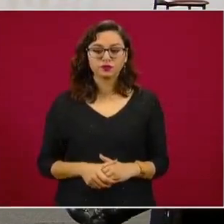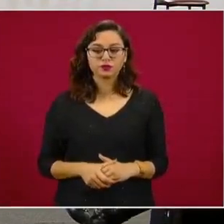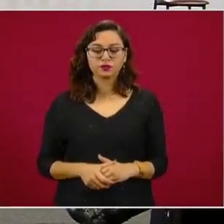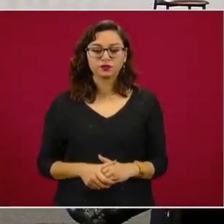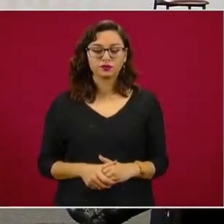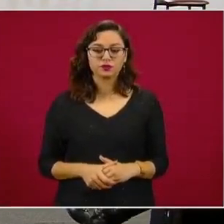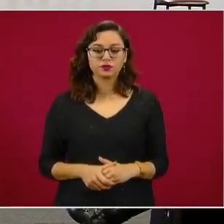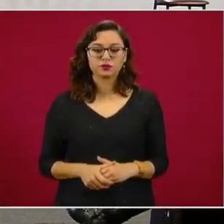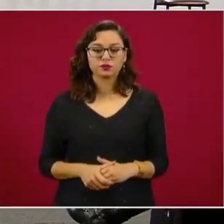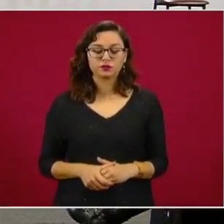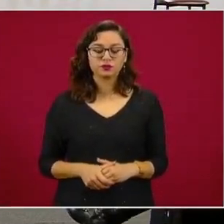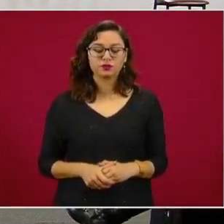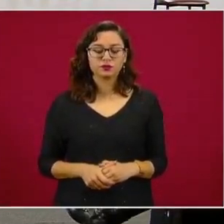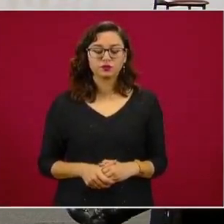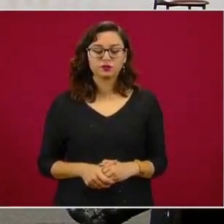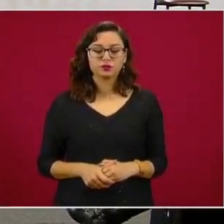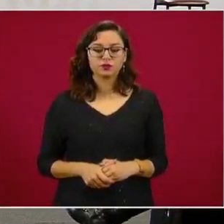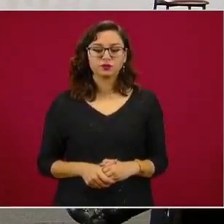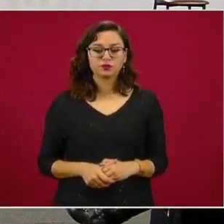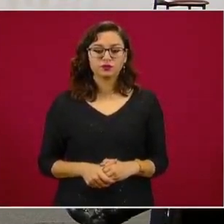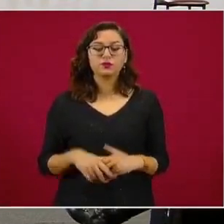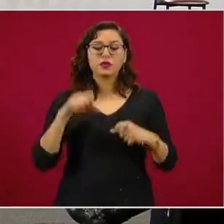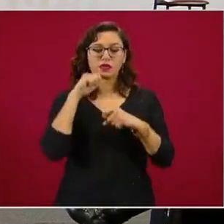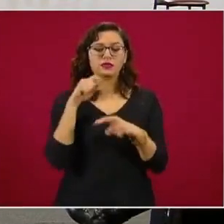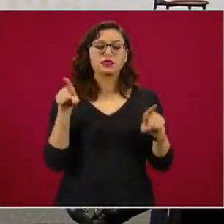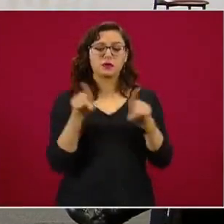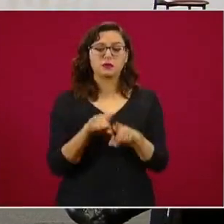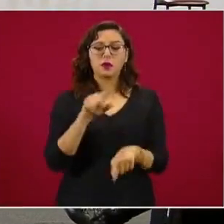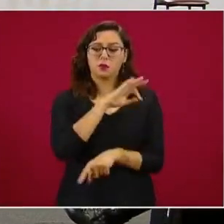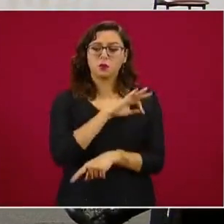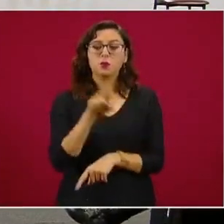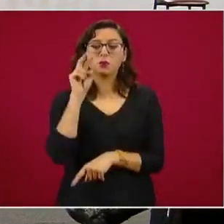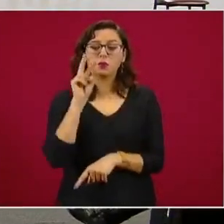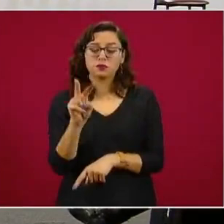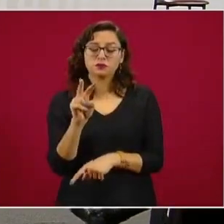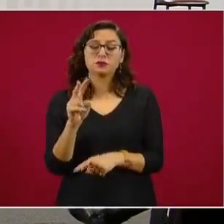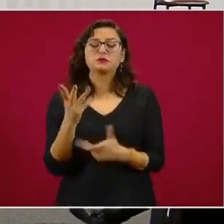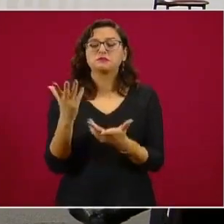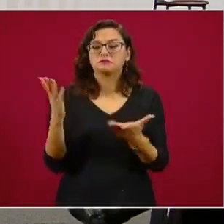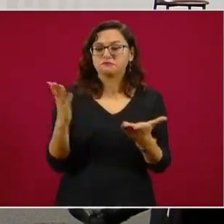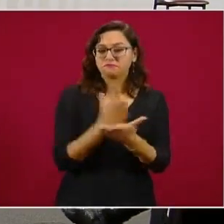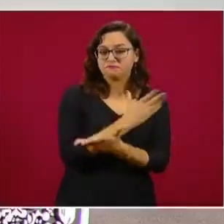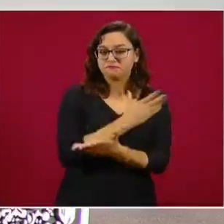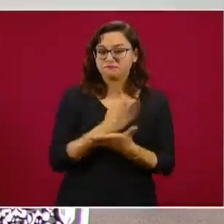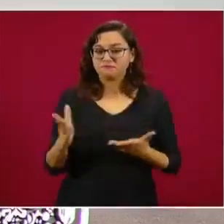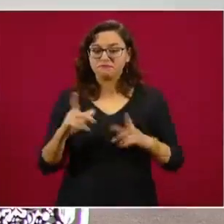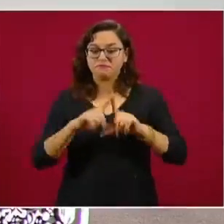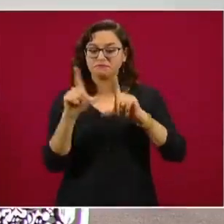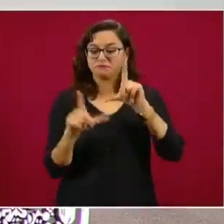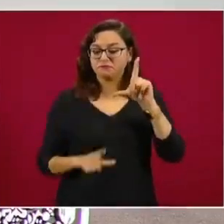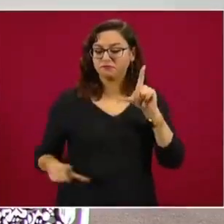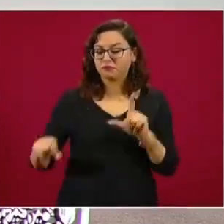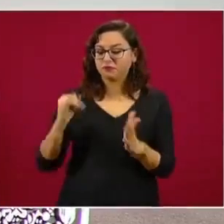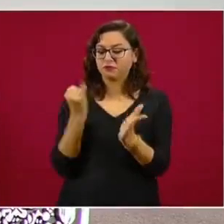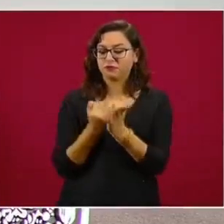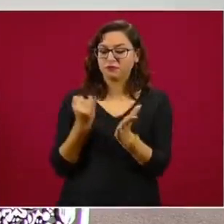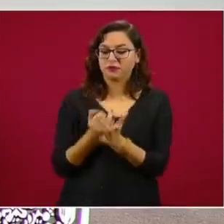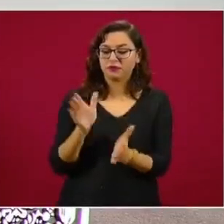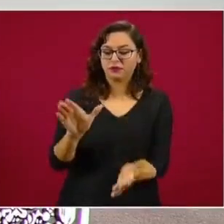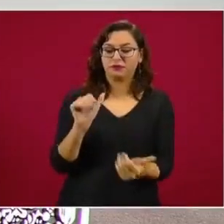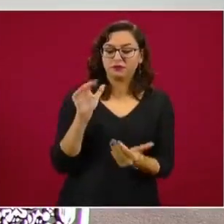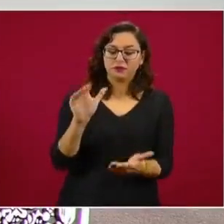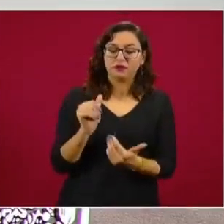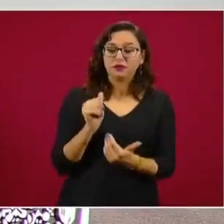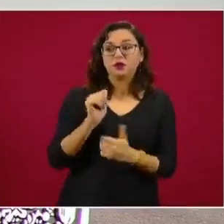También podemos analizar, separando lo que fueron las contribuciones al interior del país y los que fueron de comercio